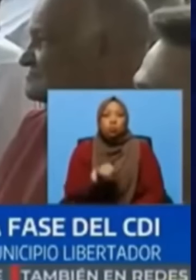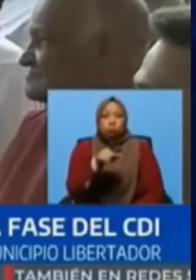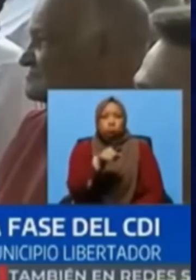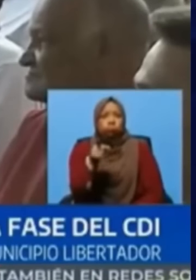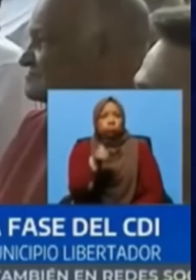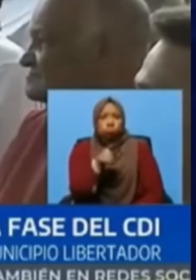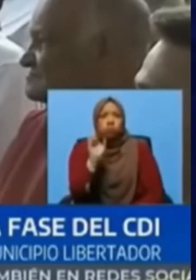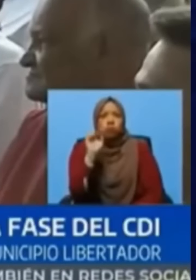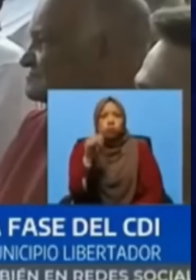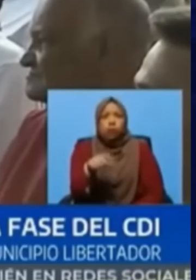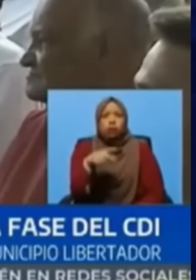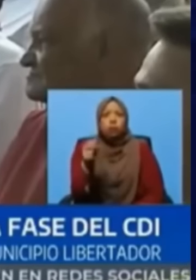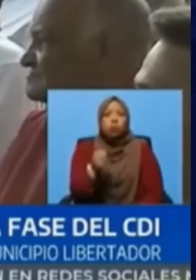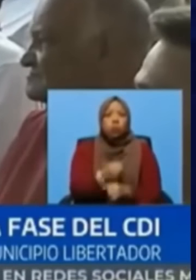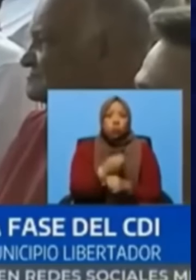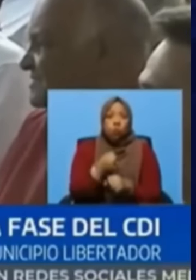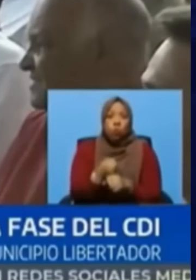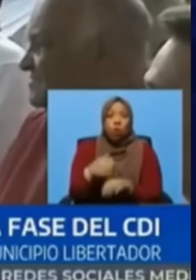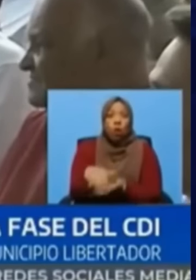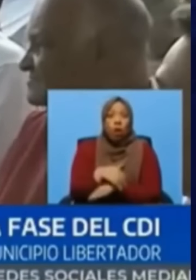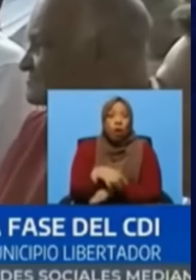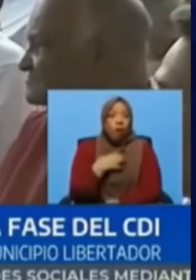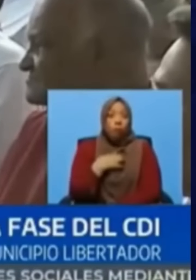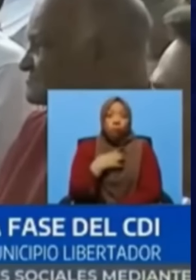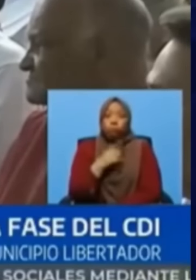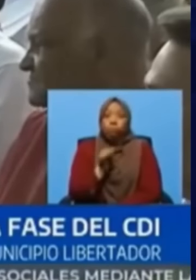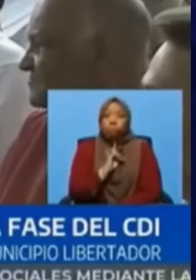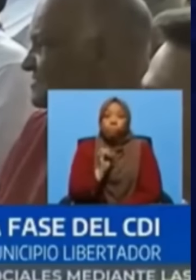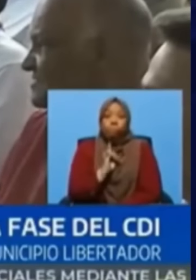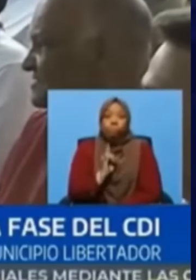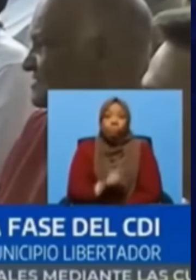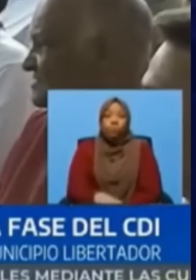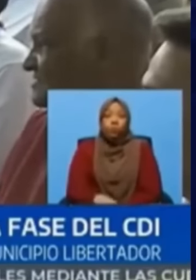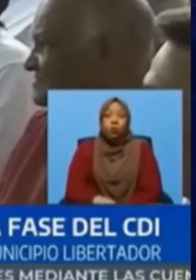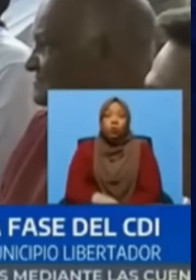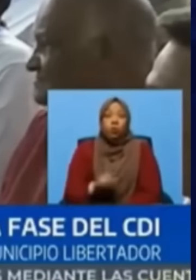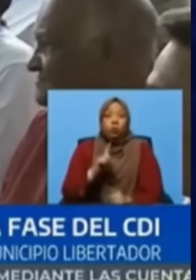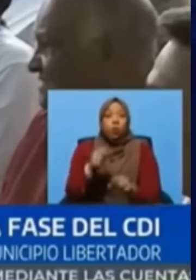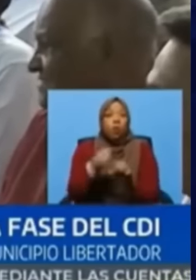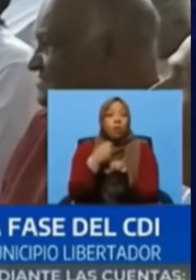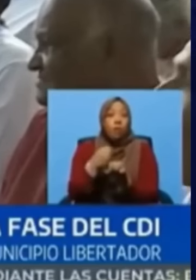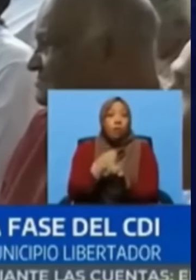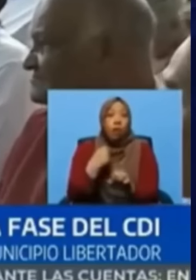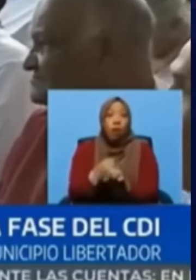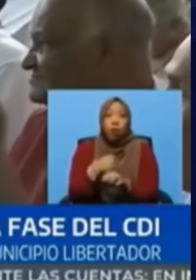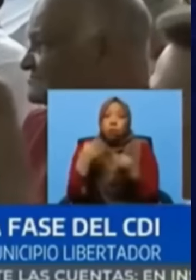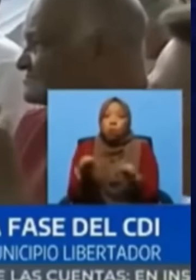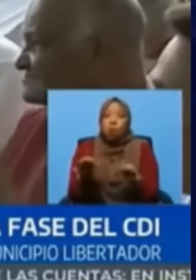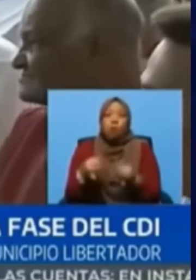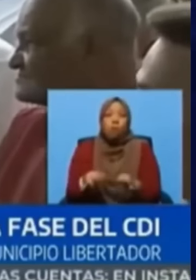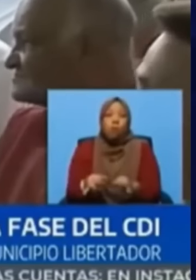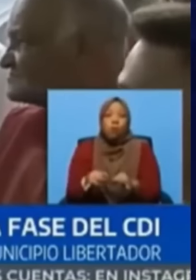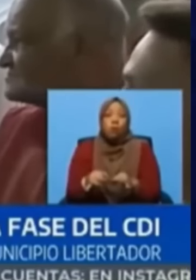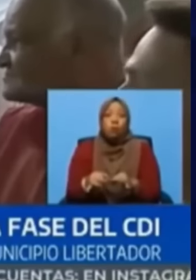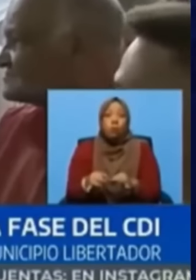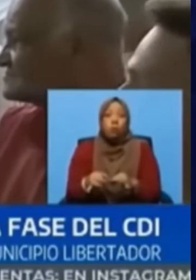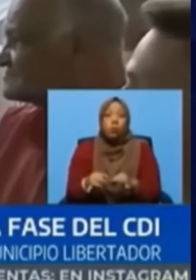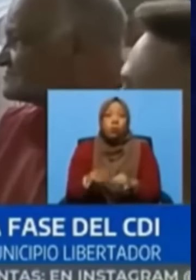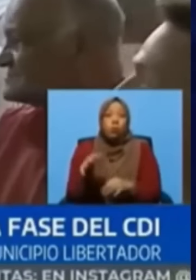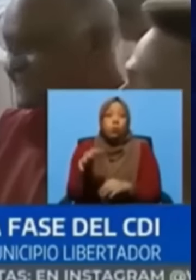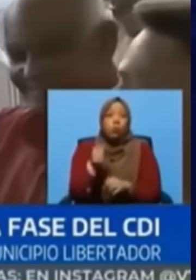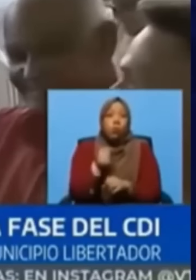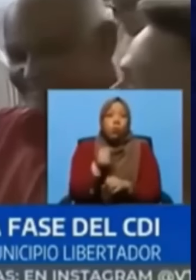asustaron No salieron para la calle salieron a trabajar este asustó este